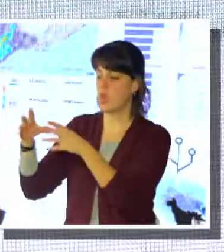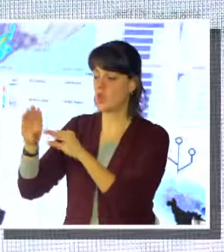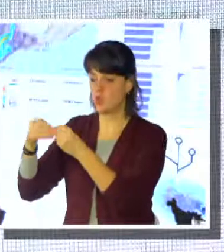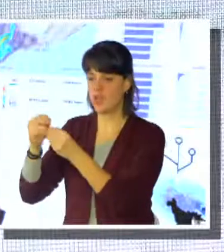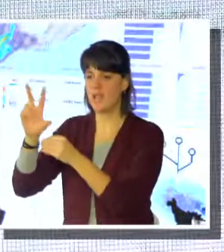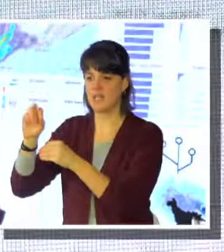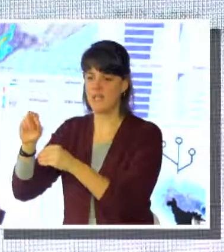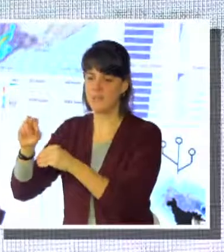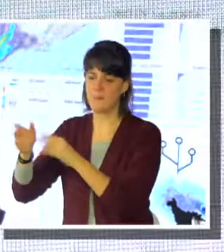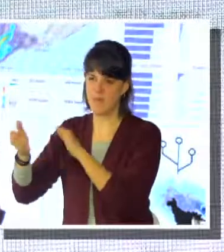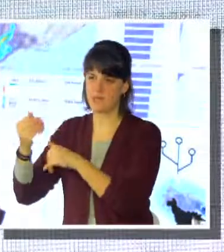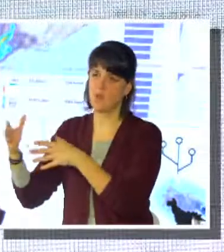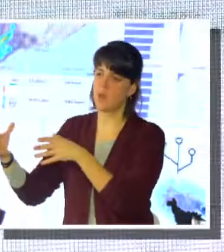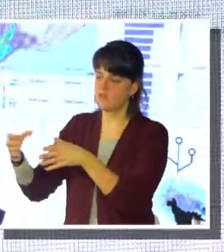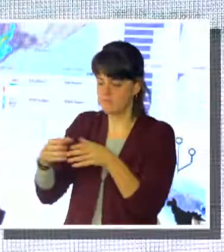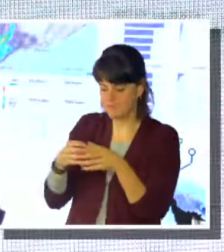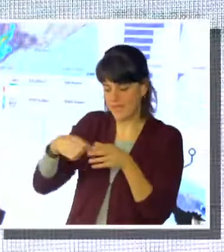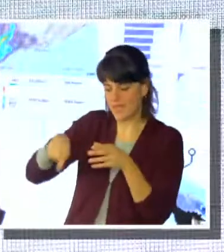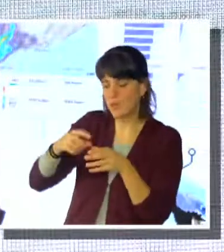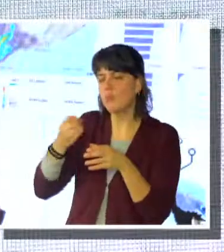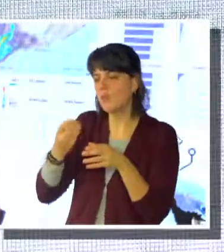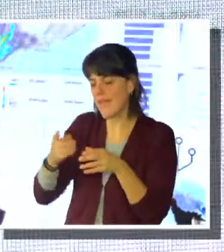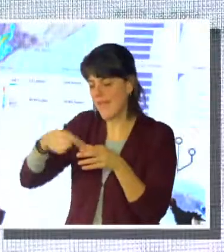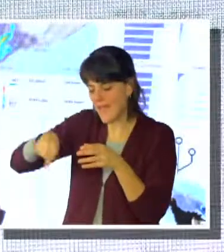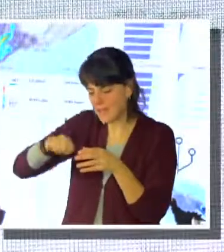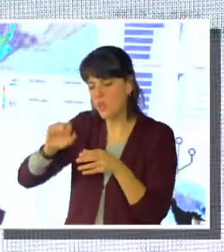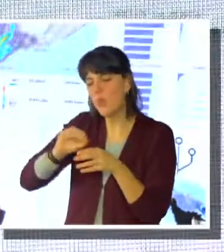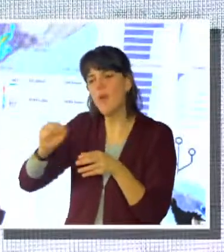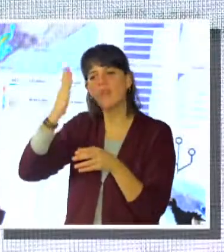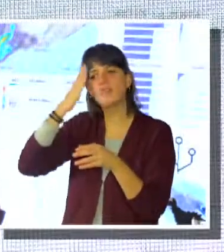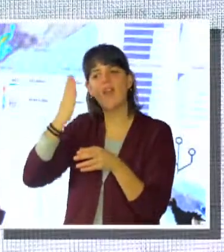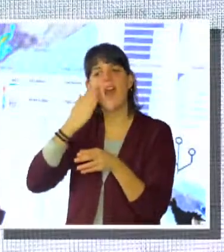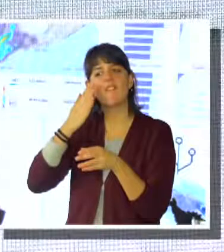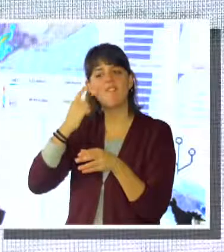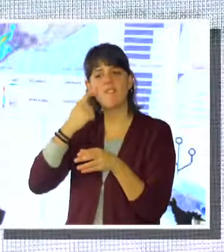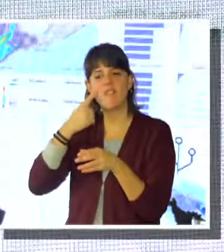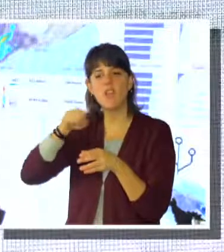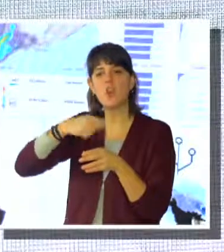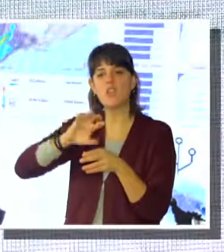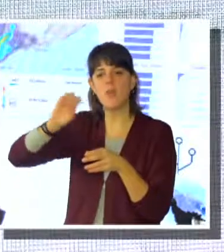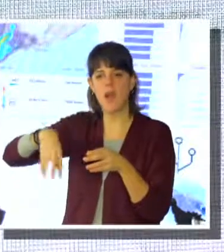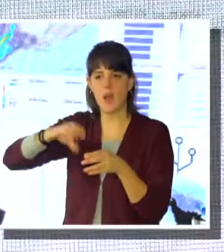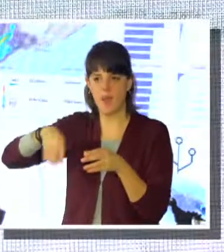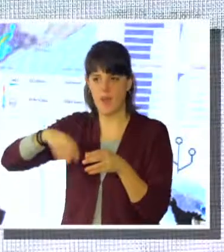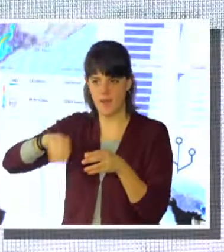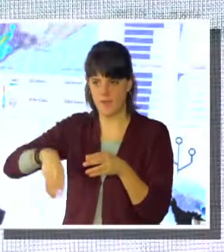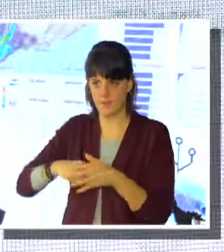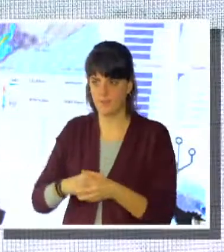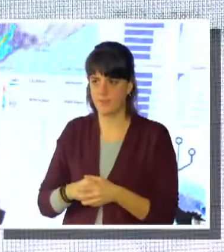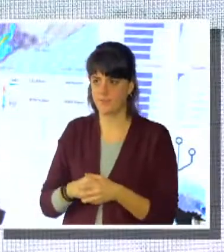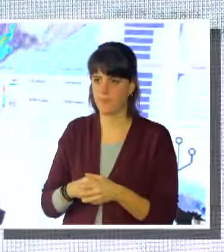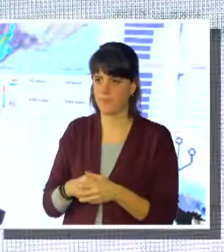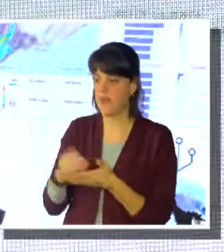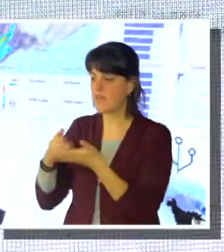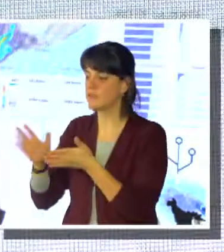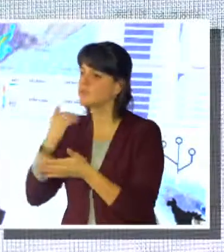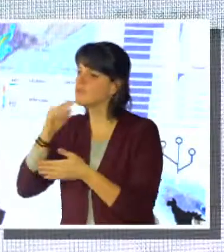Esta aplicación les tardaba demasiado tiempo en procesarse, por lo cual ellos elegían 5 días hábiles representativos del